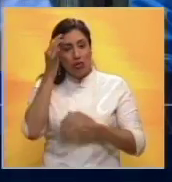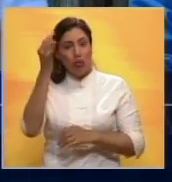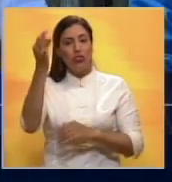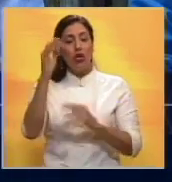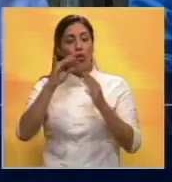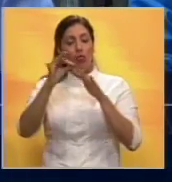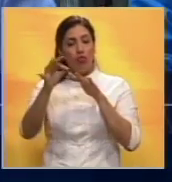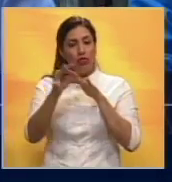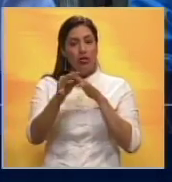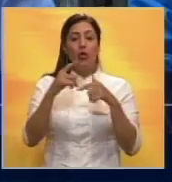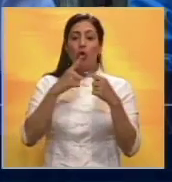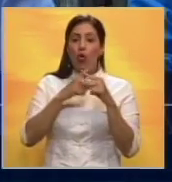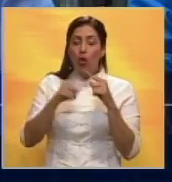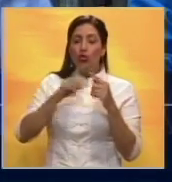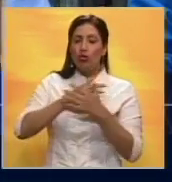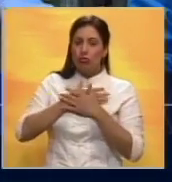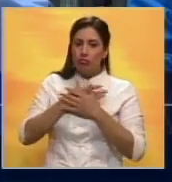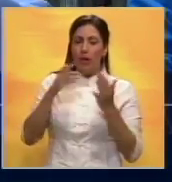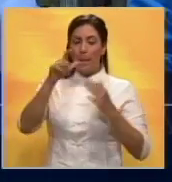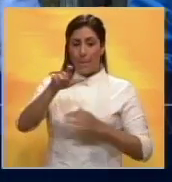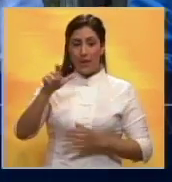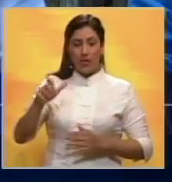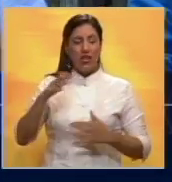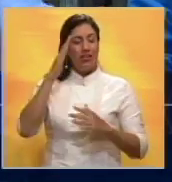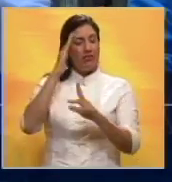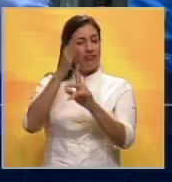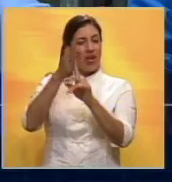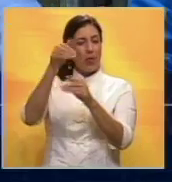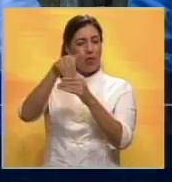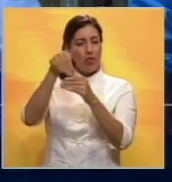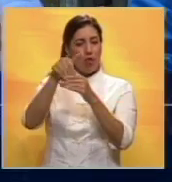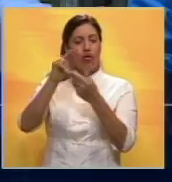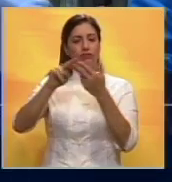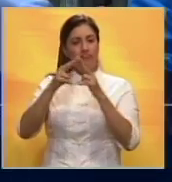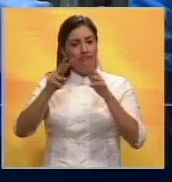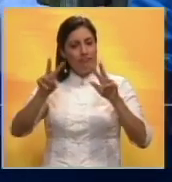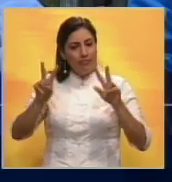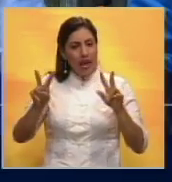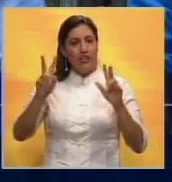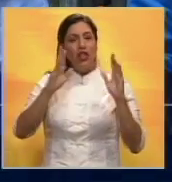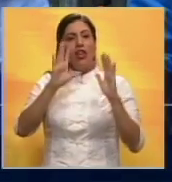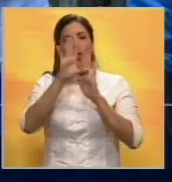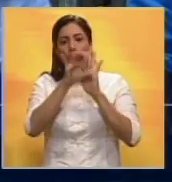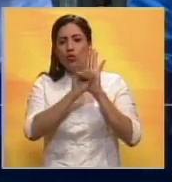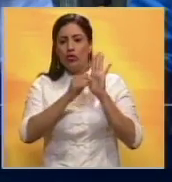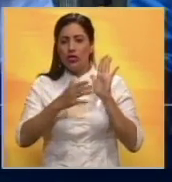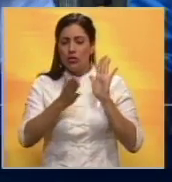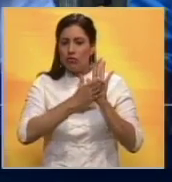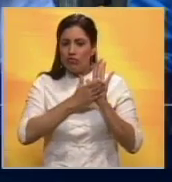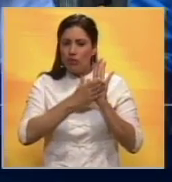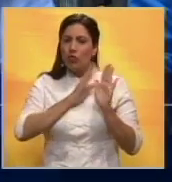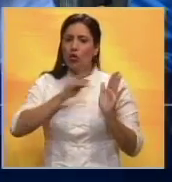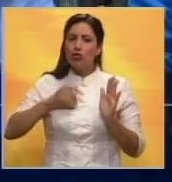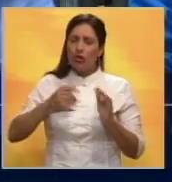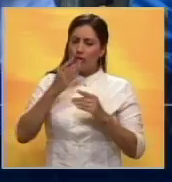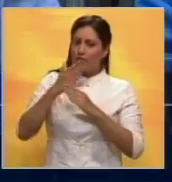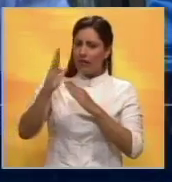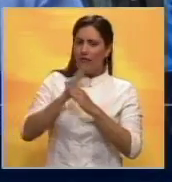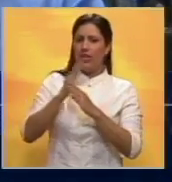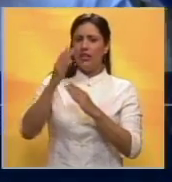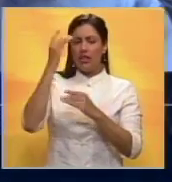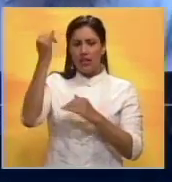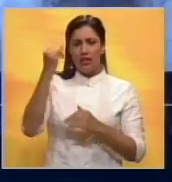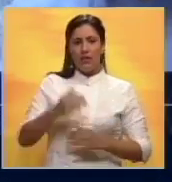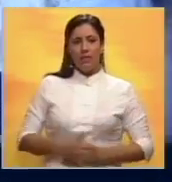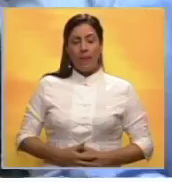y dirim vamos los venezolanos por la vía electoral pacífica y constitucional nuestras diferencias